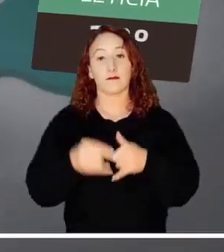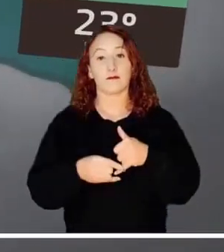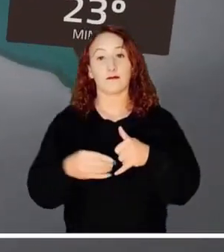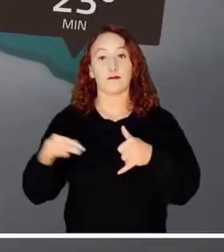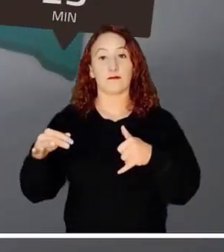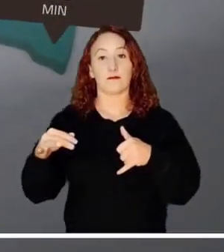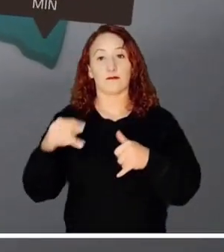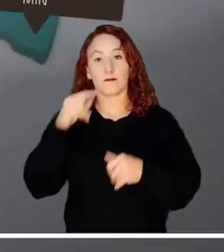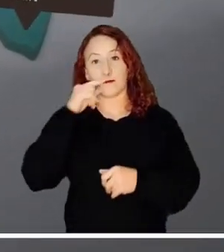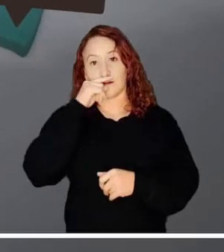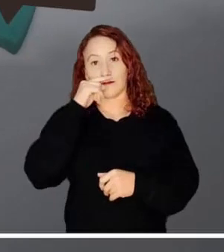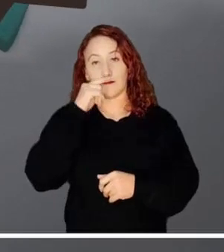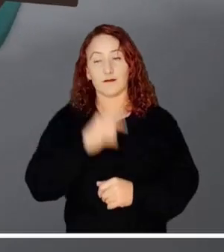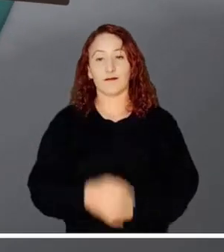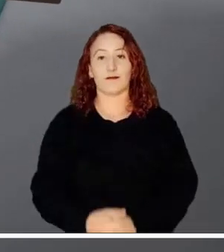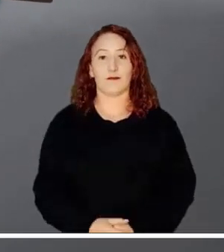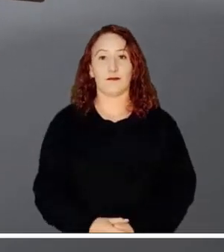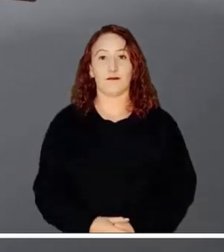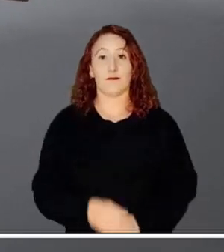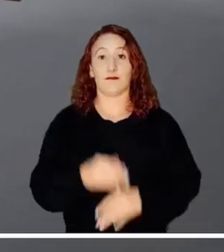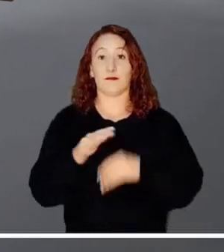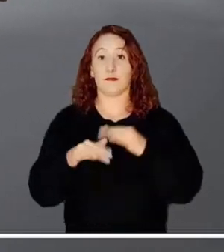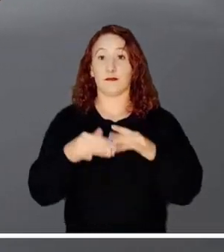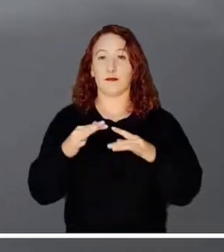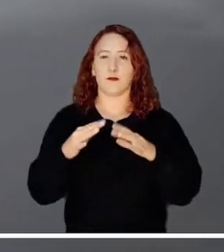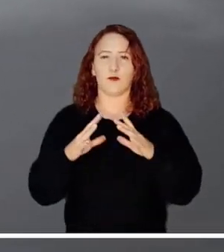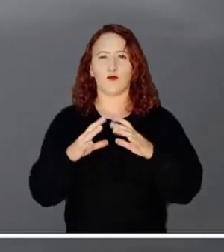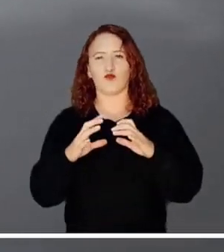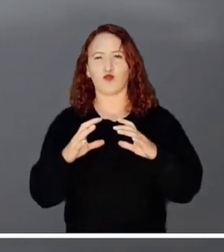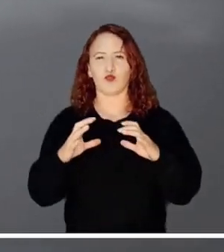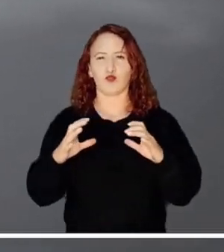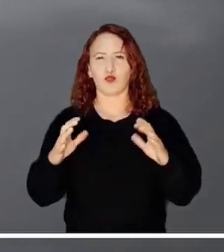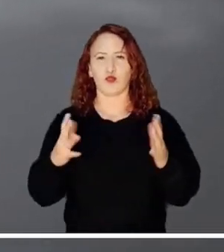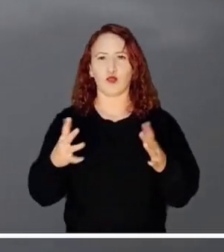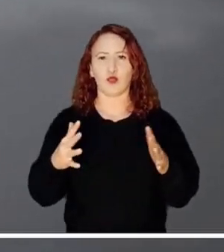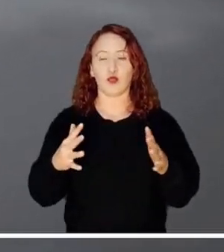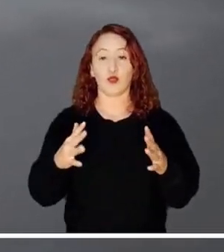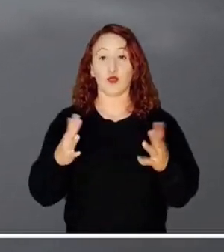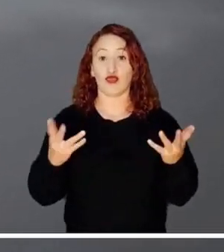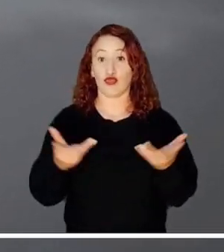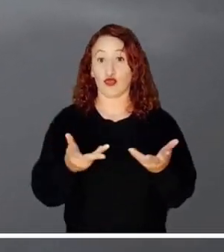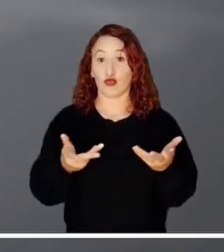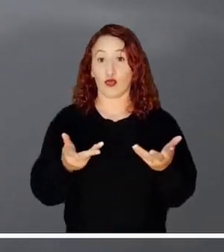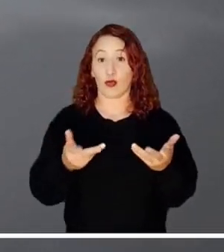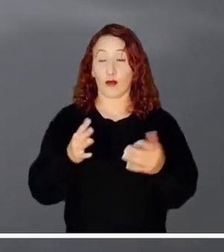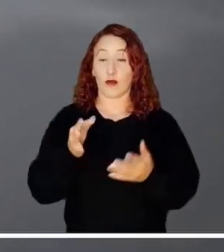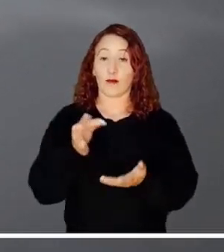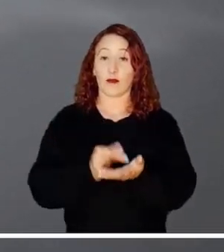Visitemos ahora la Amazonía, que promete lluvias en el oriente de Amazonas, Baupés y Guainía.